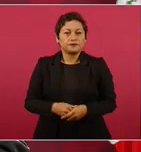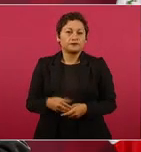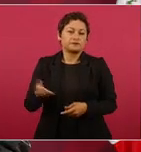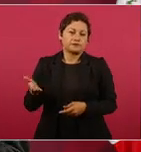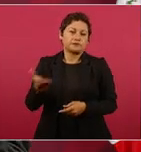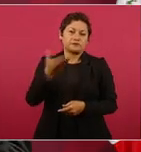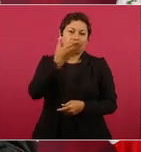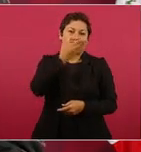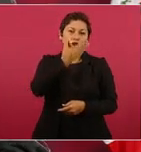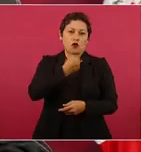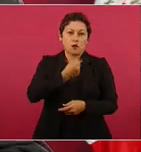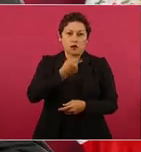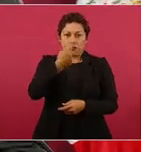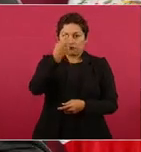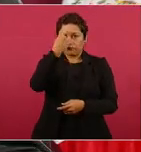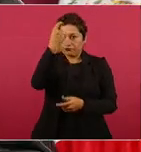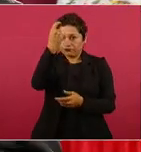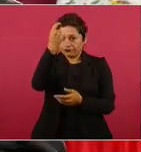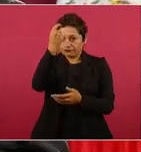compositor,